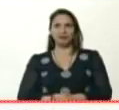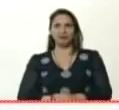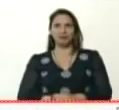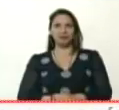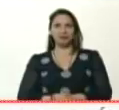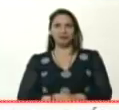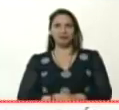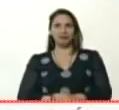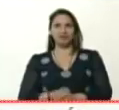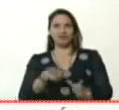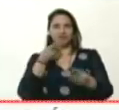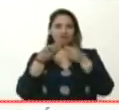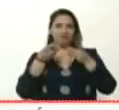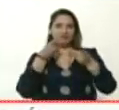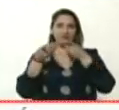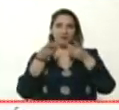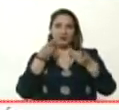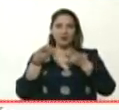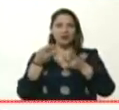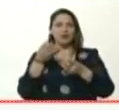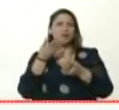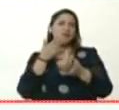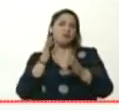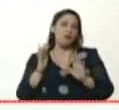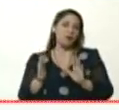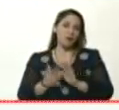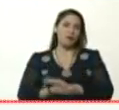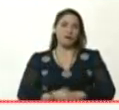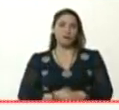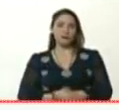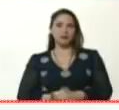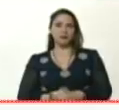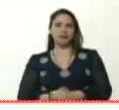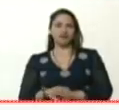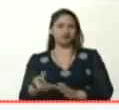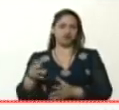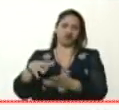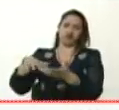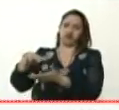al diálogo, correcto. El diálogo y Donald Trump. Ellos están muy enredados.